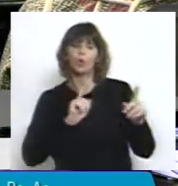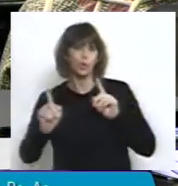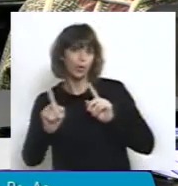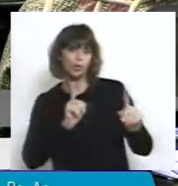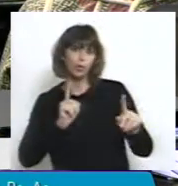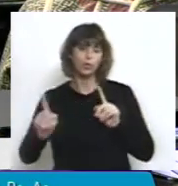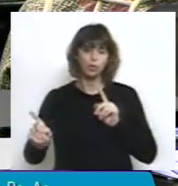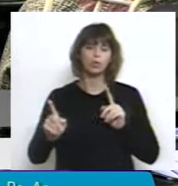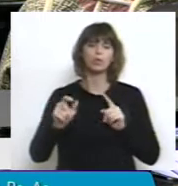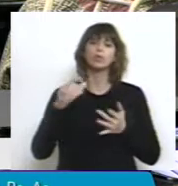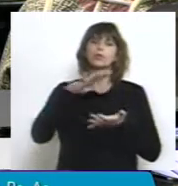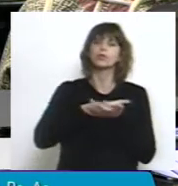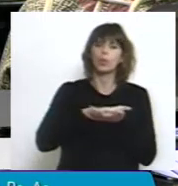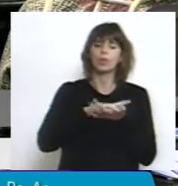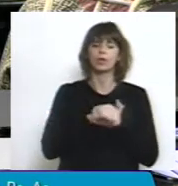a